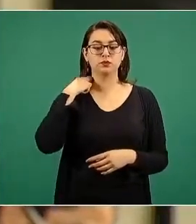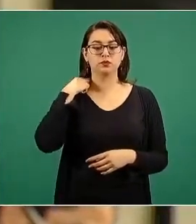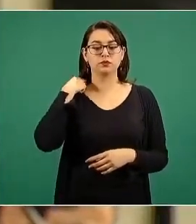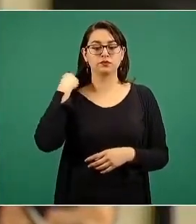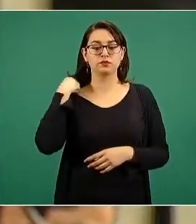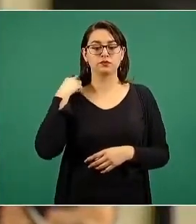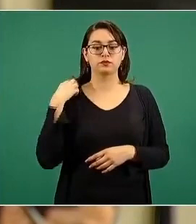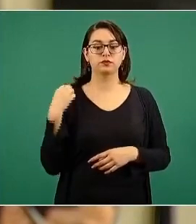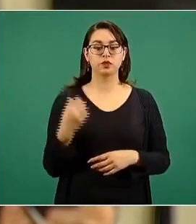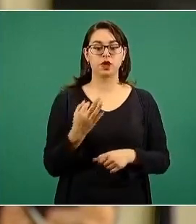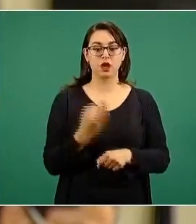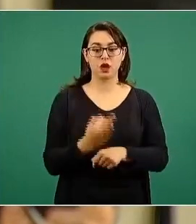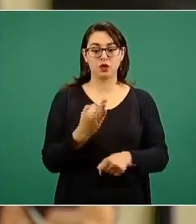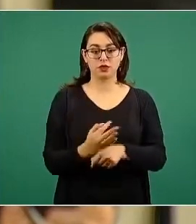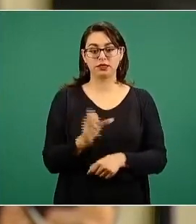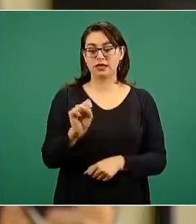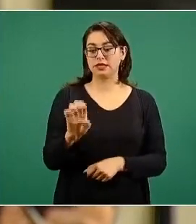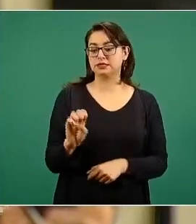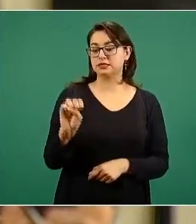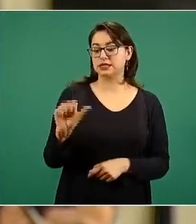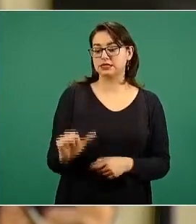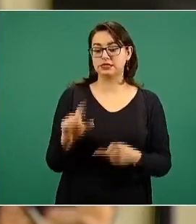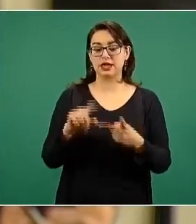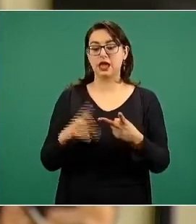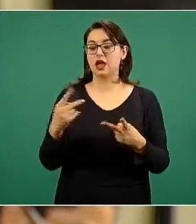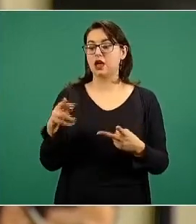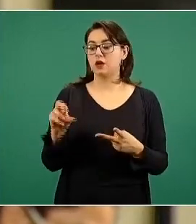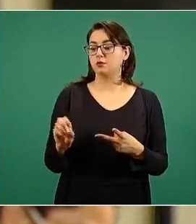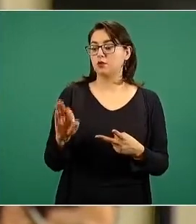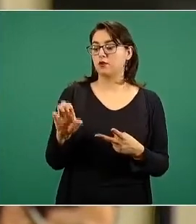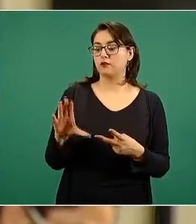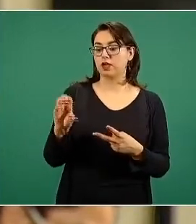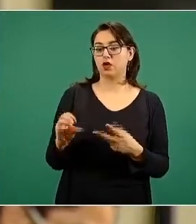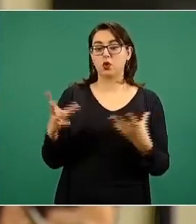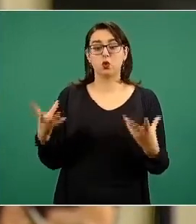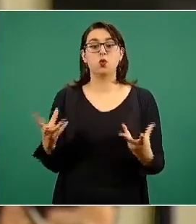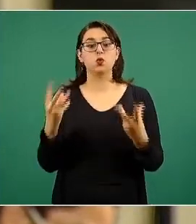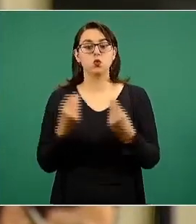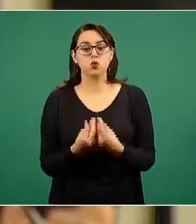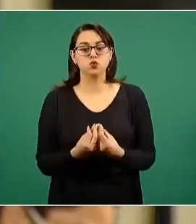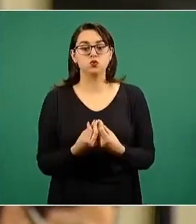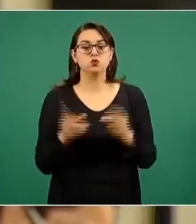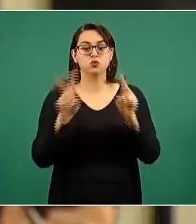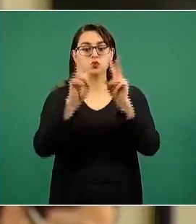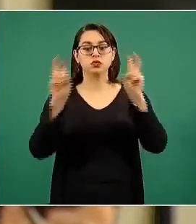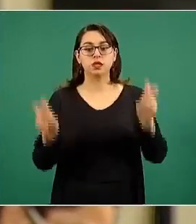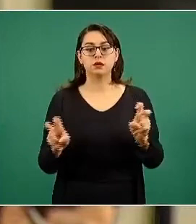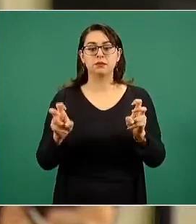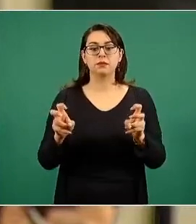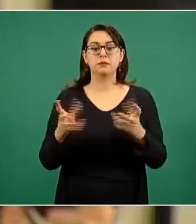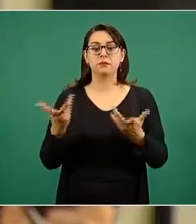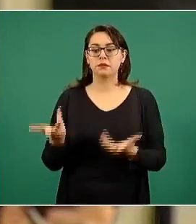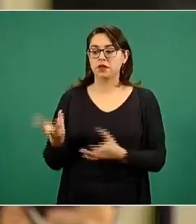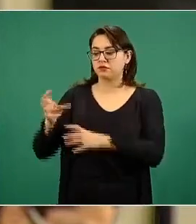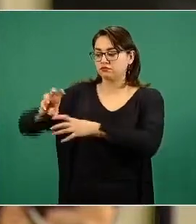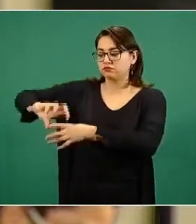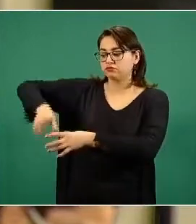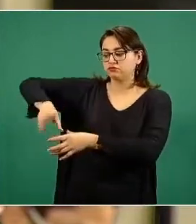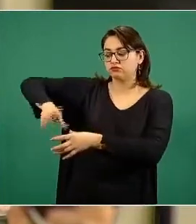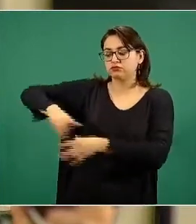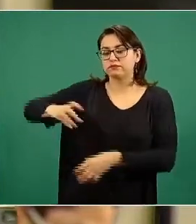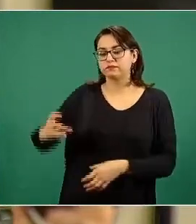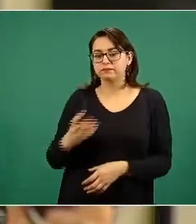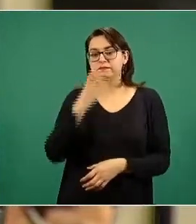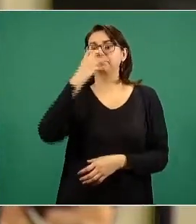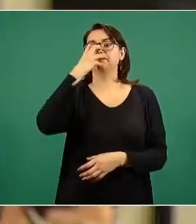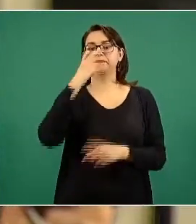está trabajando la Secretaría de Salud con la Profeco precisamente por esta situación de los tanques de oxígeno? ¿Ya para cuándo podremos tener este